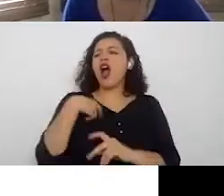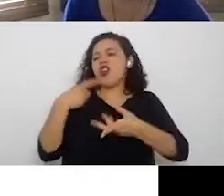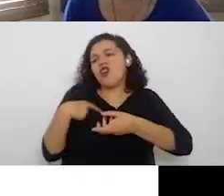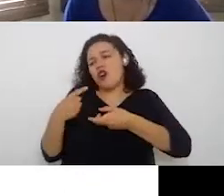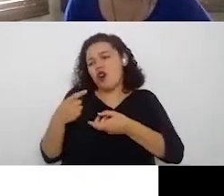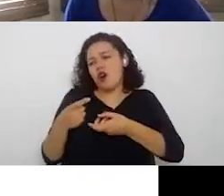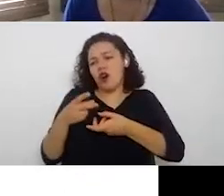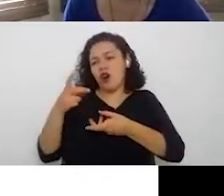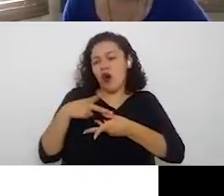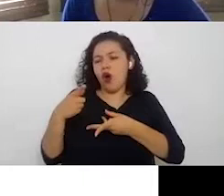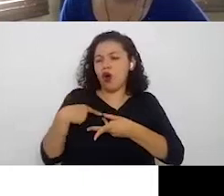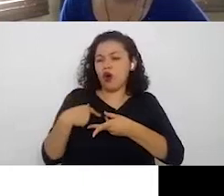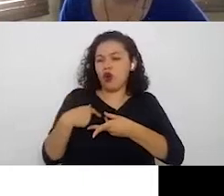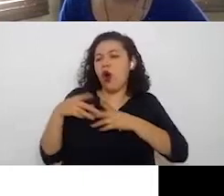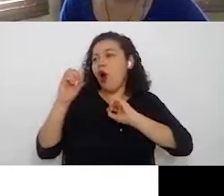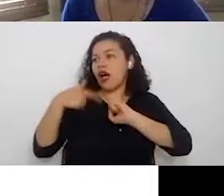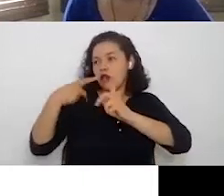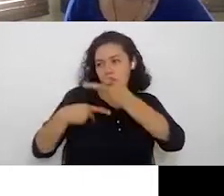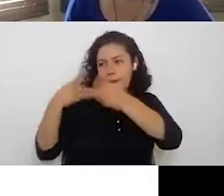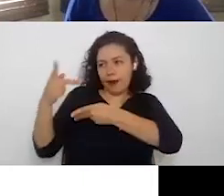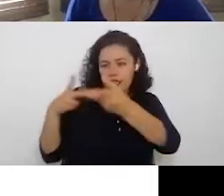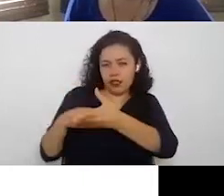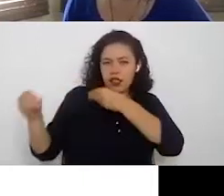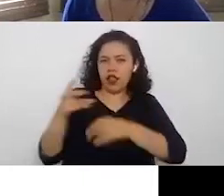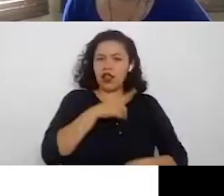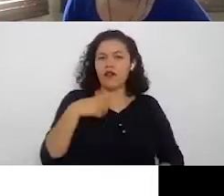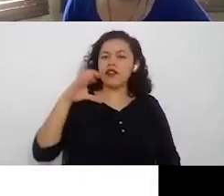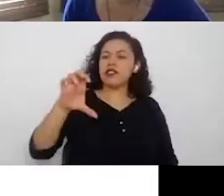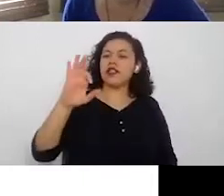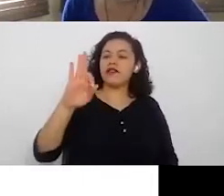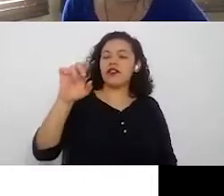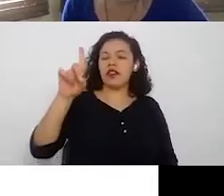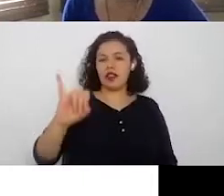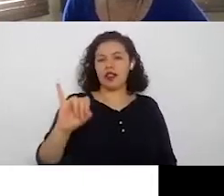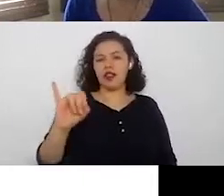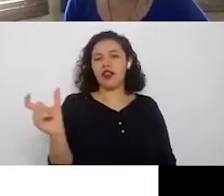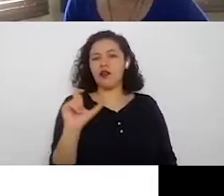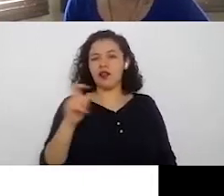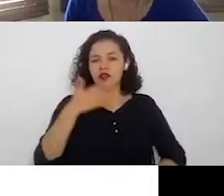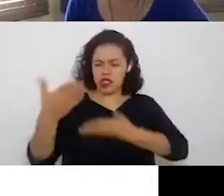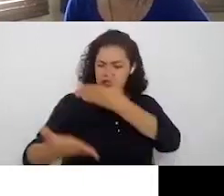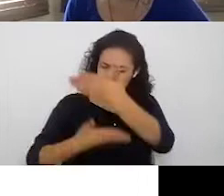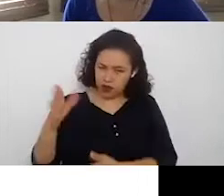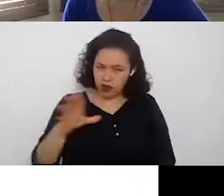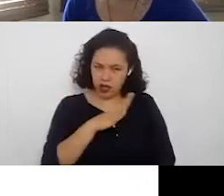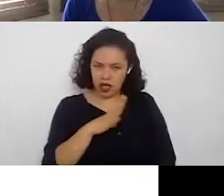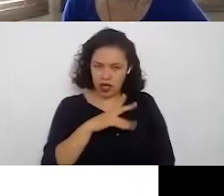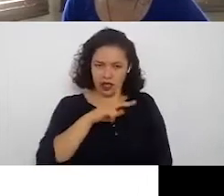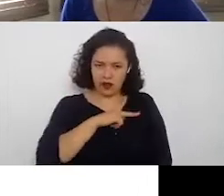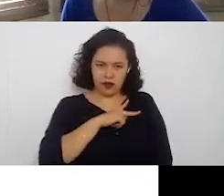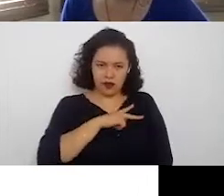debemos de timbrar un CFDI, ¿sí? Cuando presentamos un servicio propio, ¿verdad? Hay